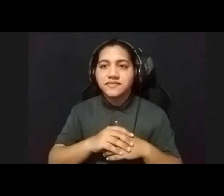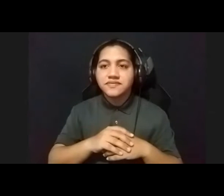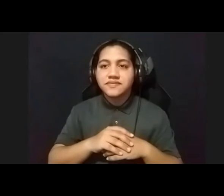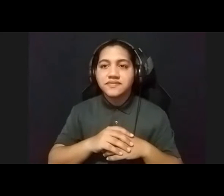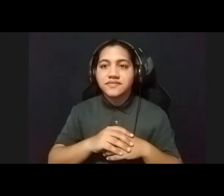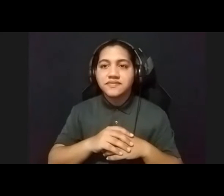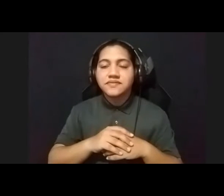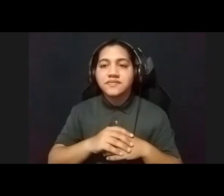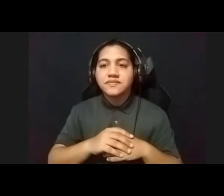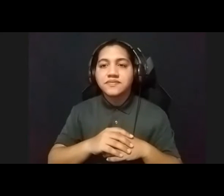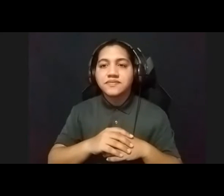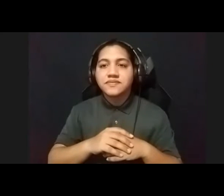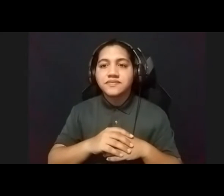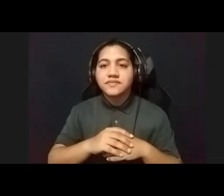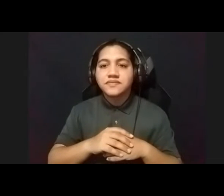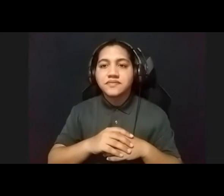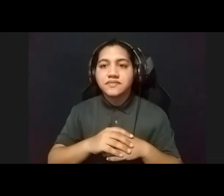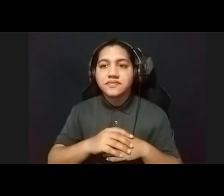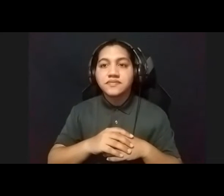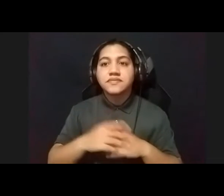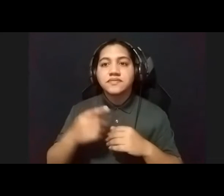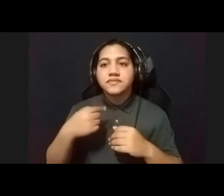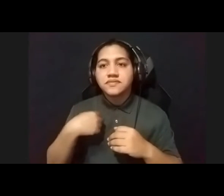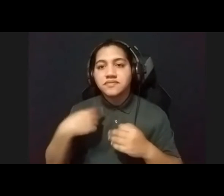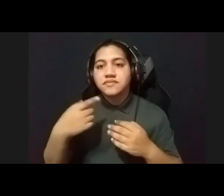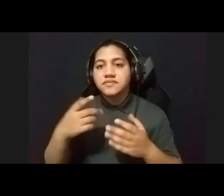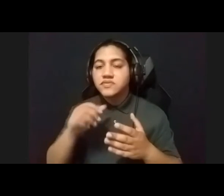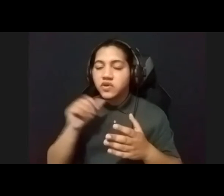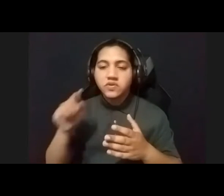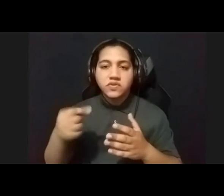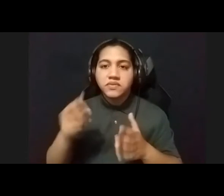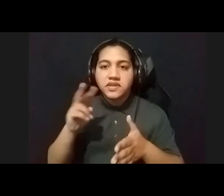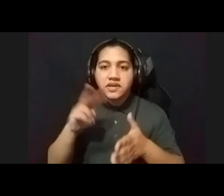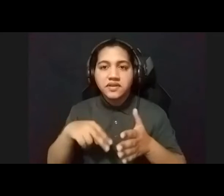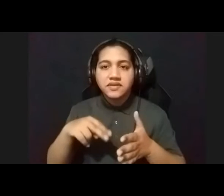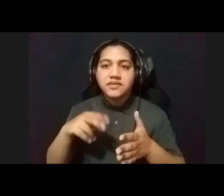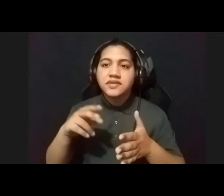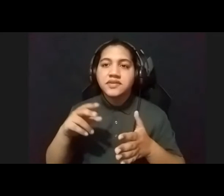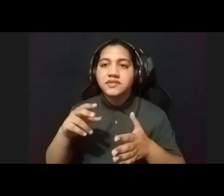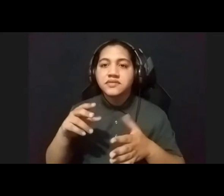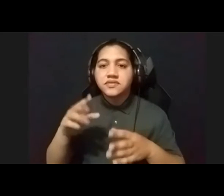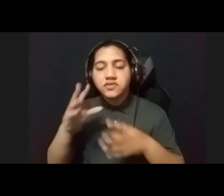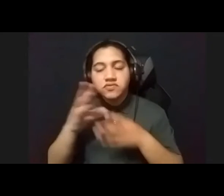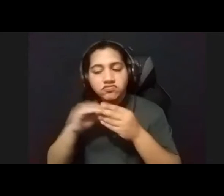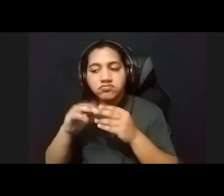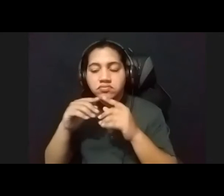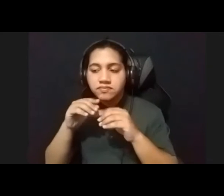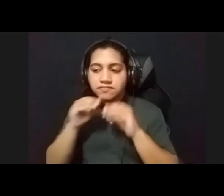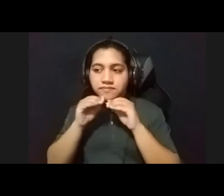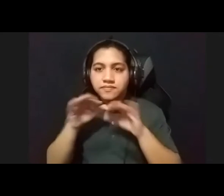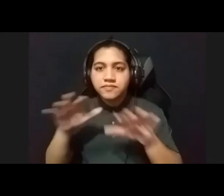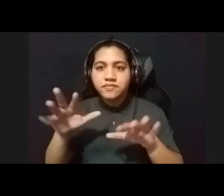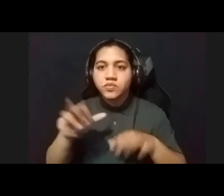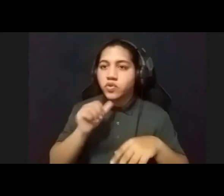Yo creo que más que leer debe ser narrar, porque no todo el mundo lee